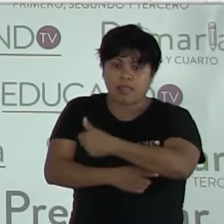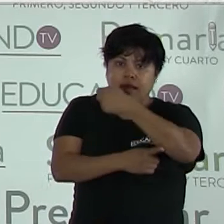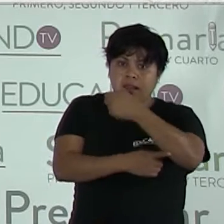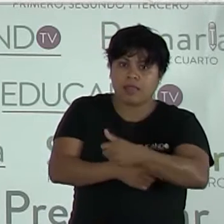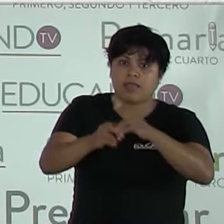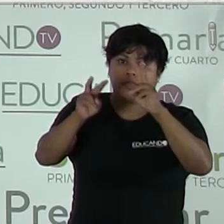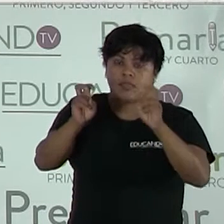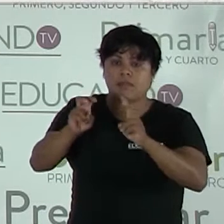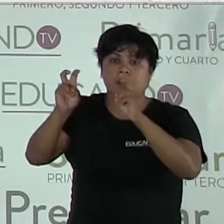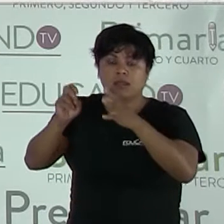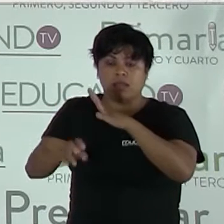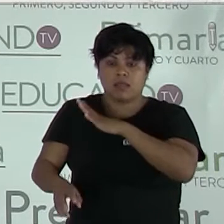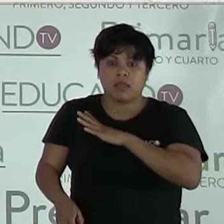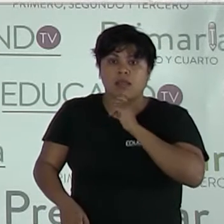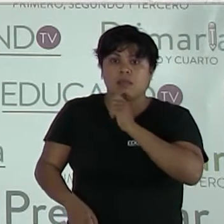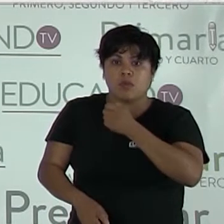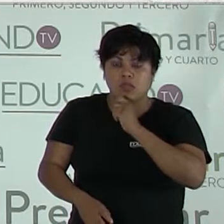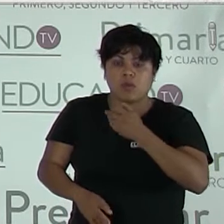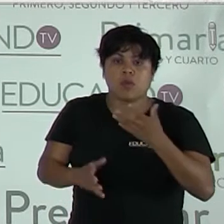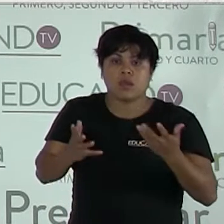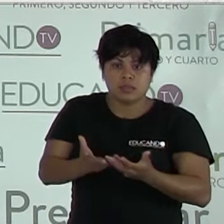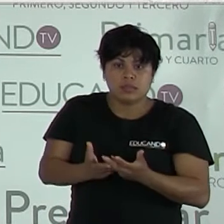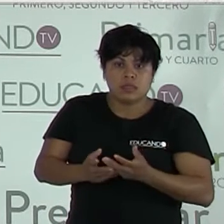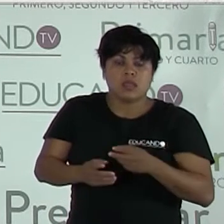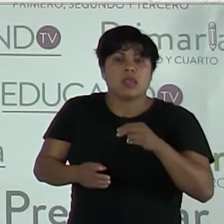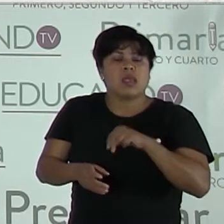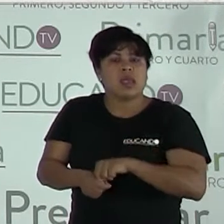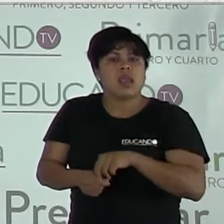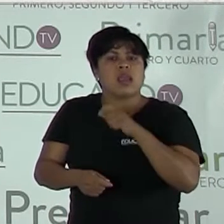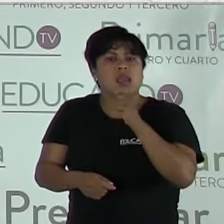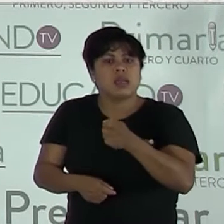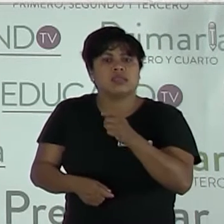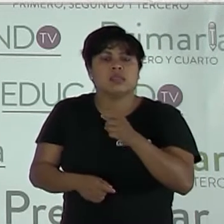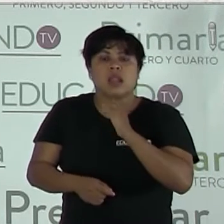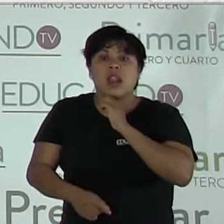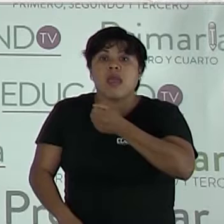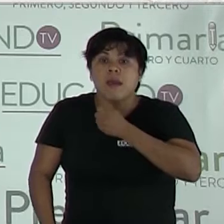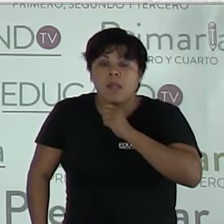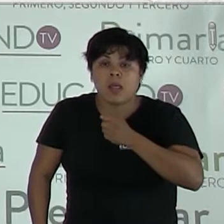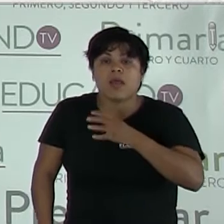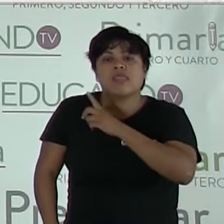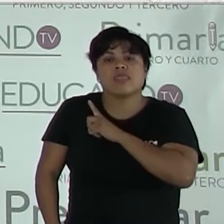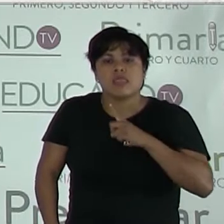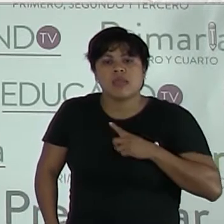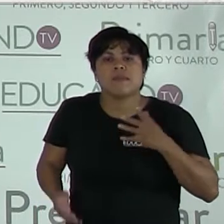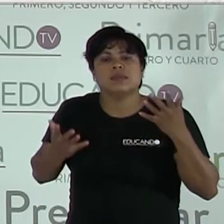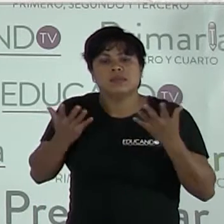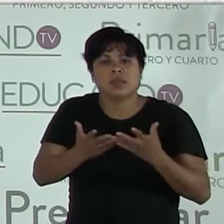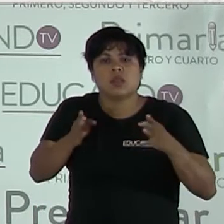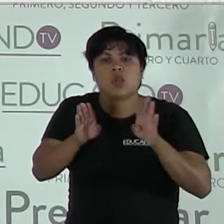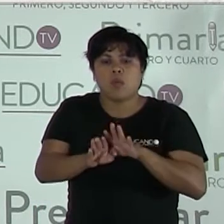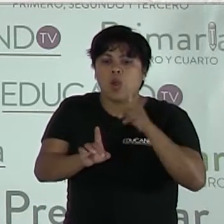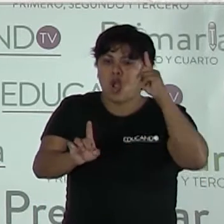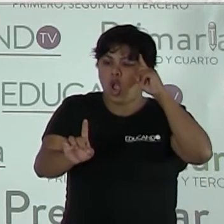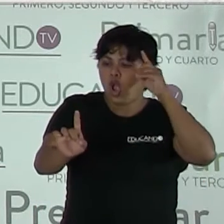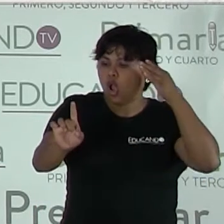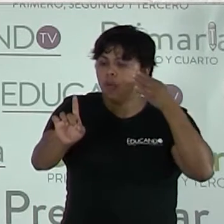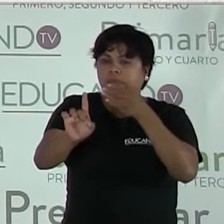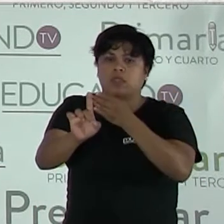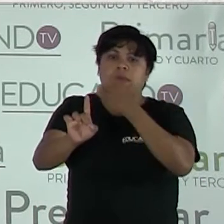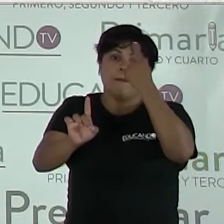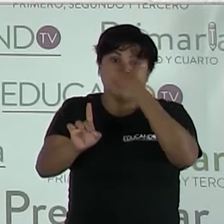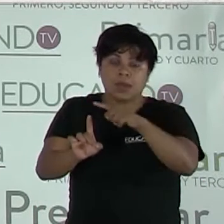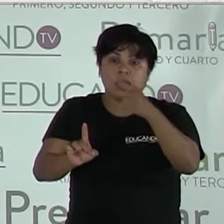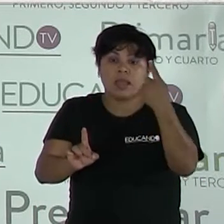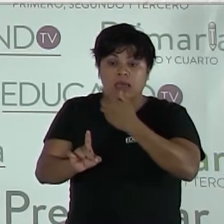de los temas que el reportero quiera tratar en lo que es el reportaje tiene que ser de forma